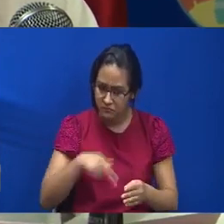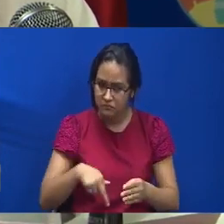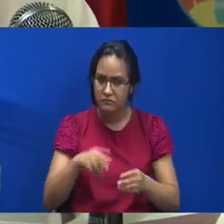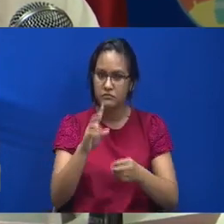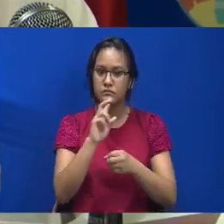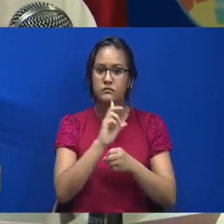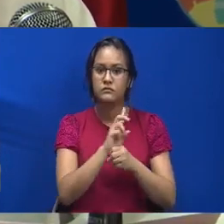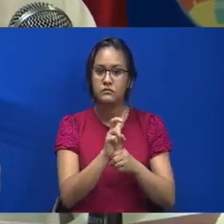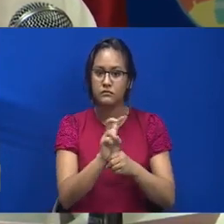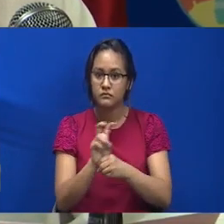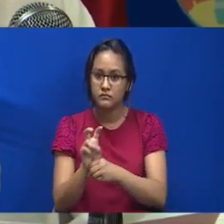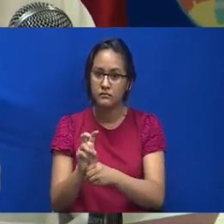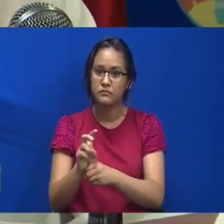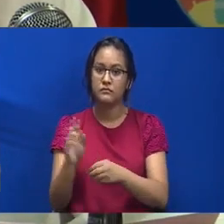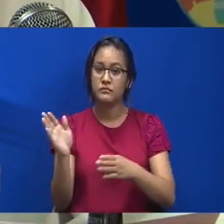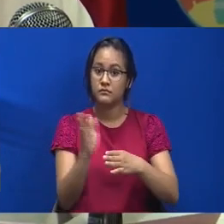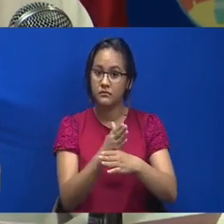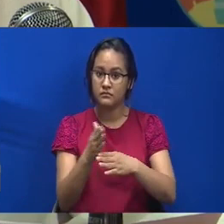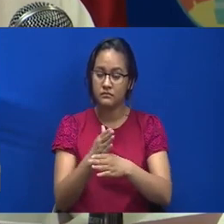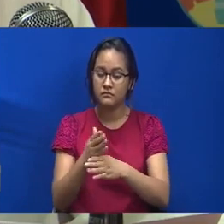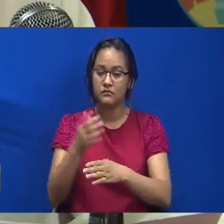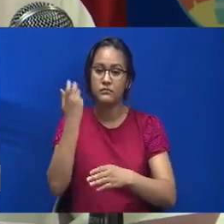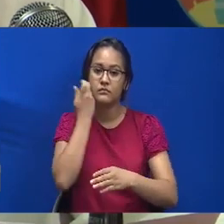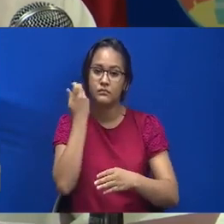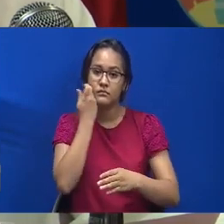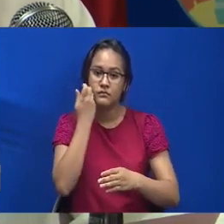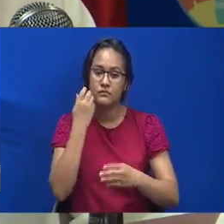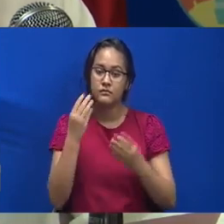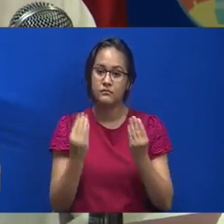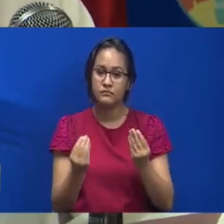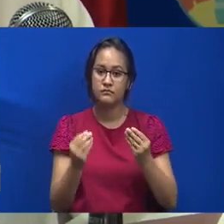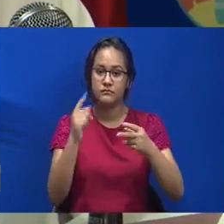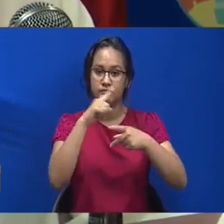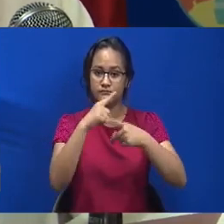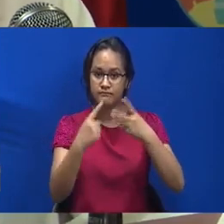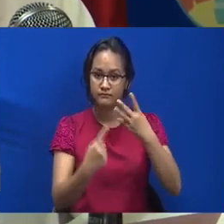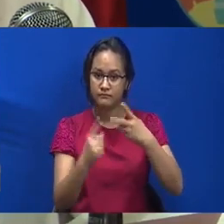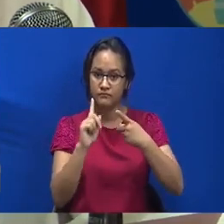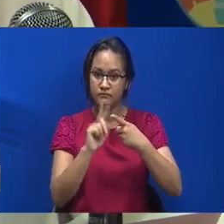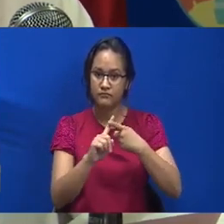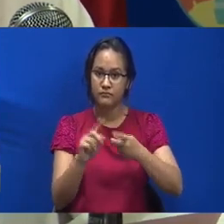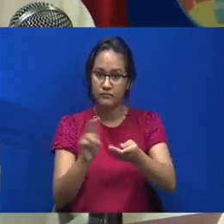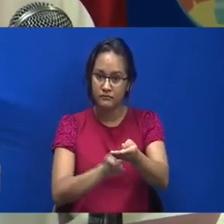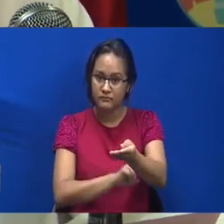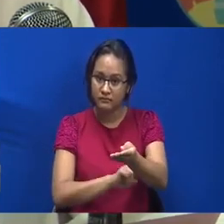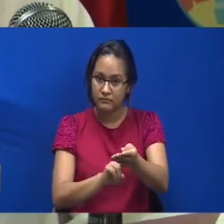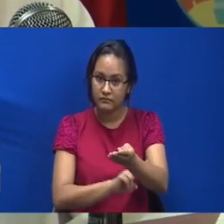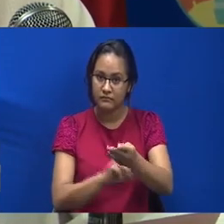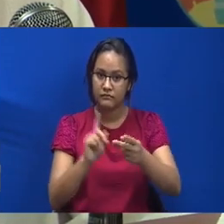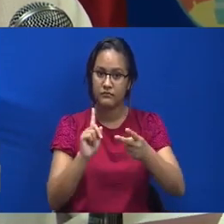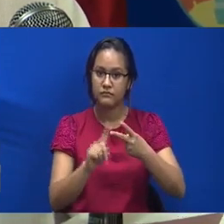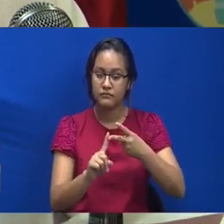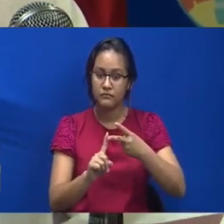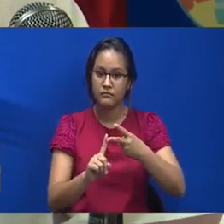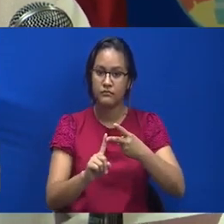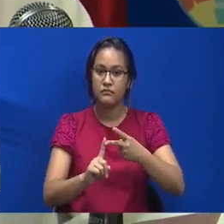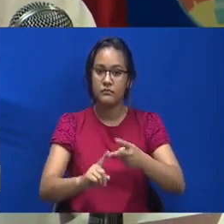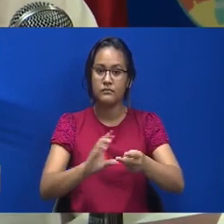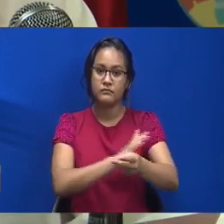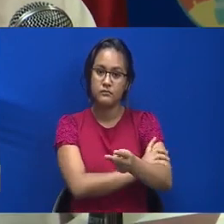varias comorbilidades, siendo las más frecuentes diabetes mellitus, hipertensión